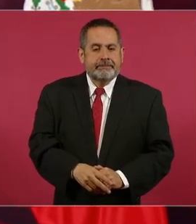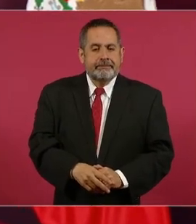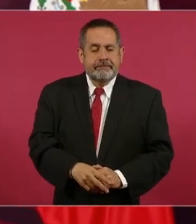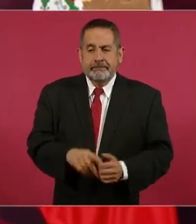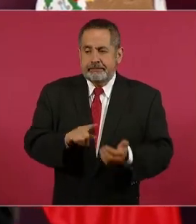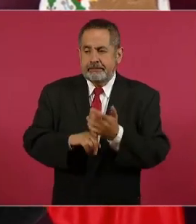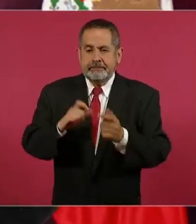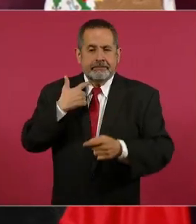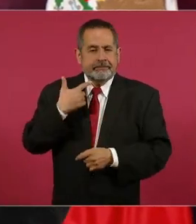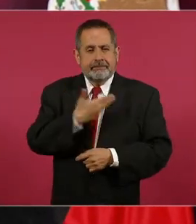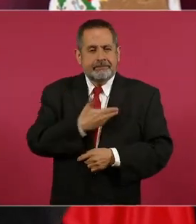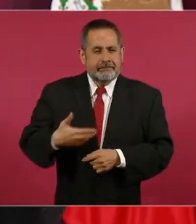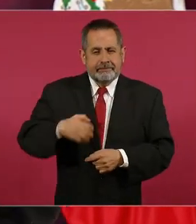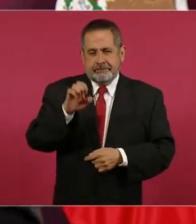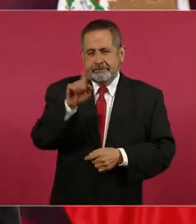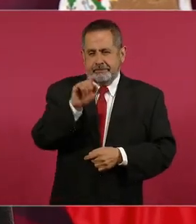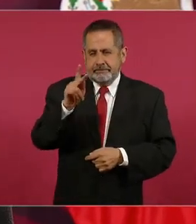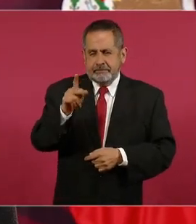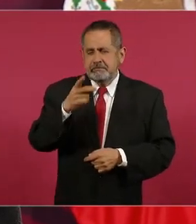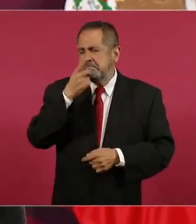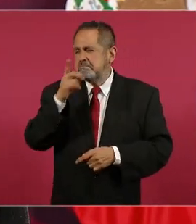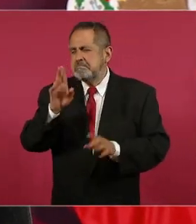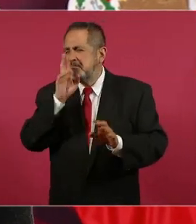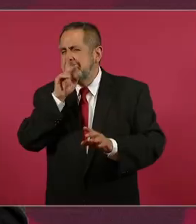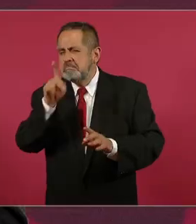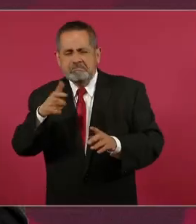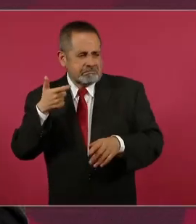Zedillo que iba a costar el rescate bancario?